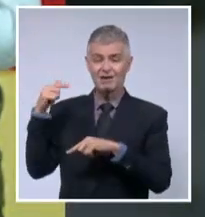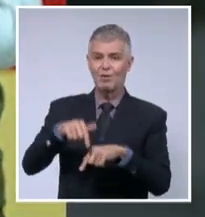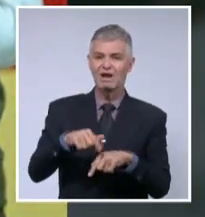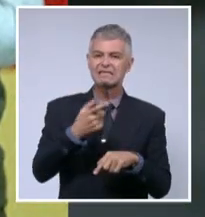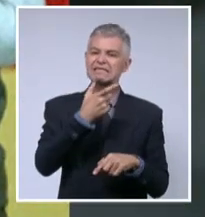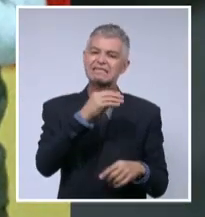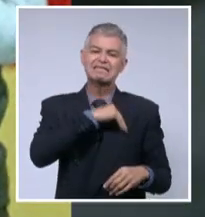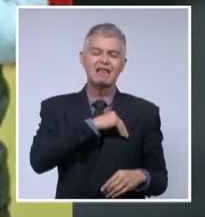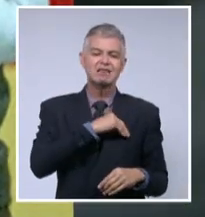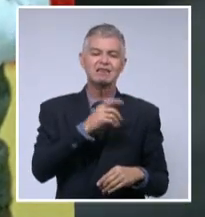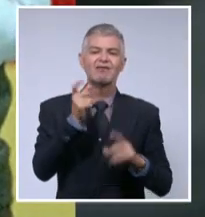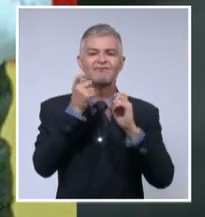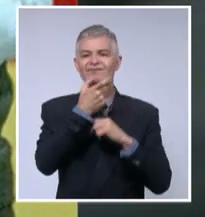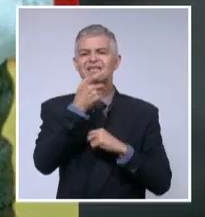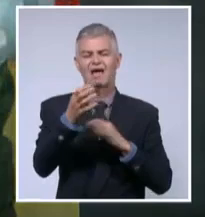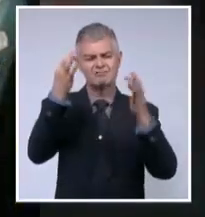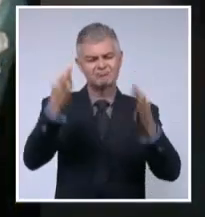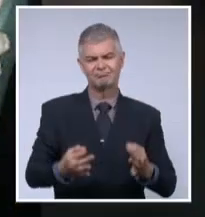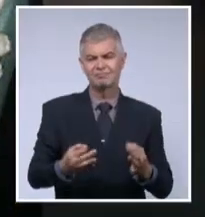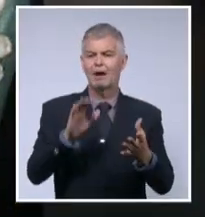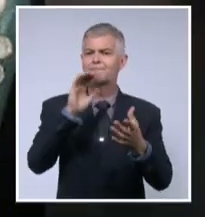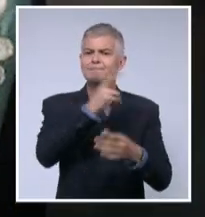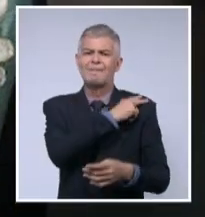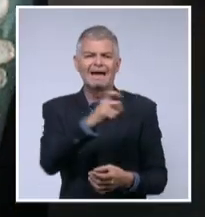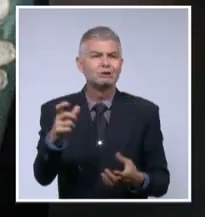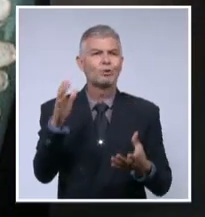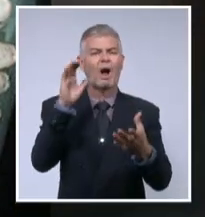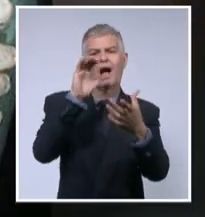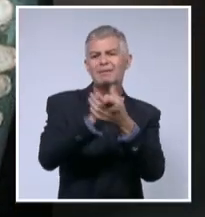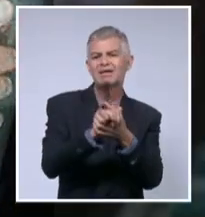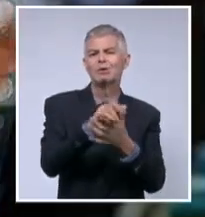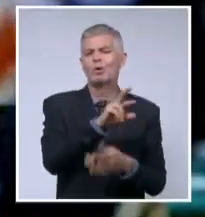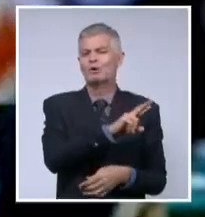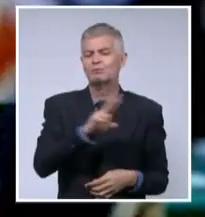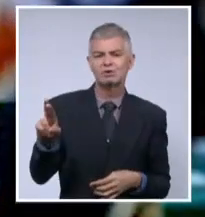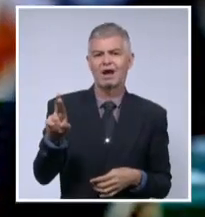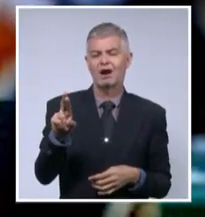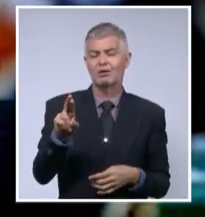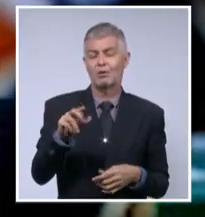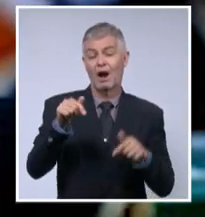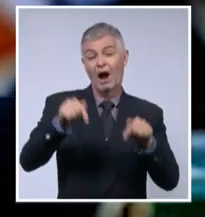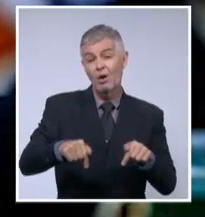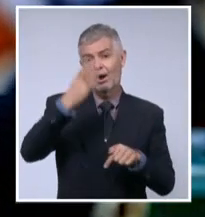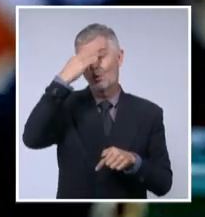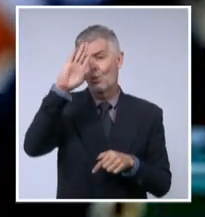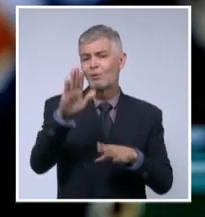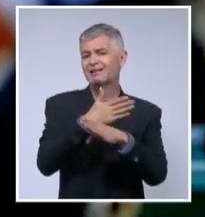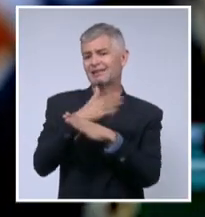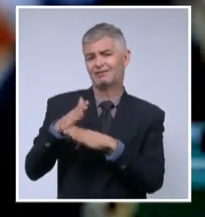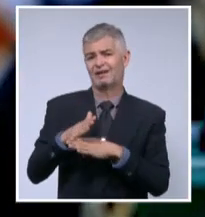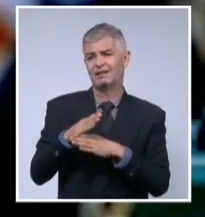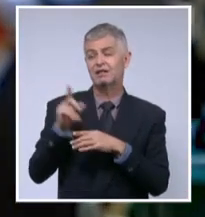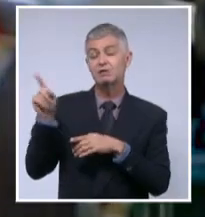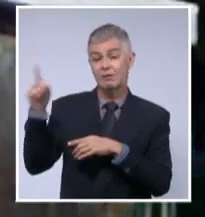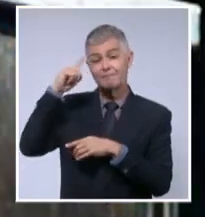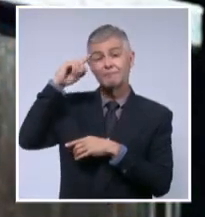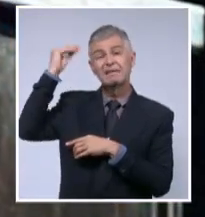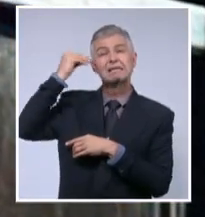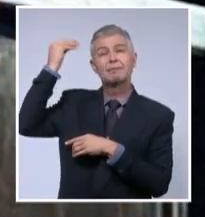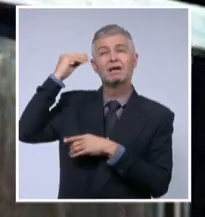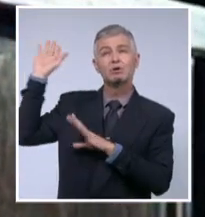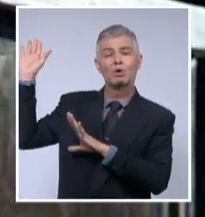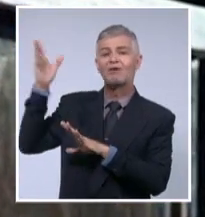escritos. Hay un maestro, un amigo, un revolucionario. Hay también una Cuba distinta, donde su pensamiento es más certero,